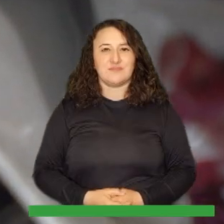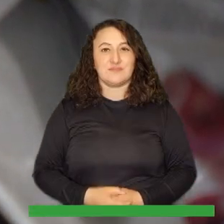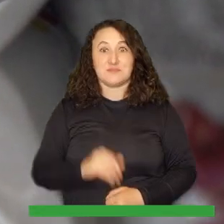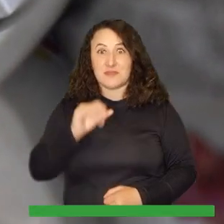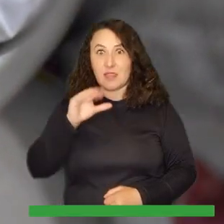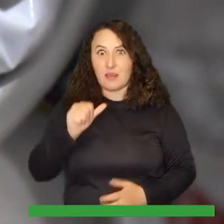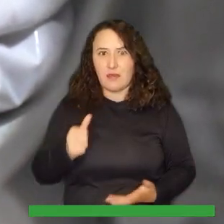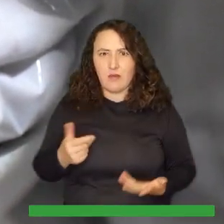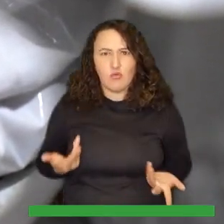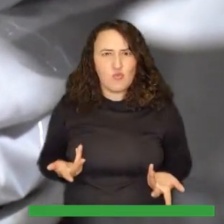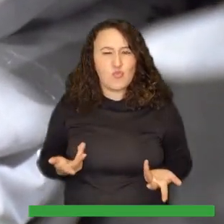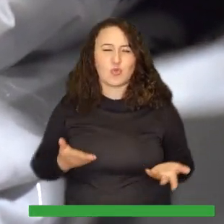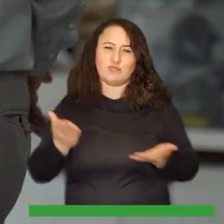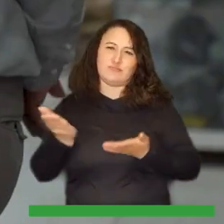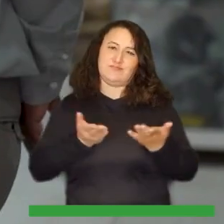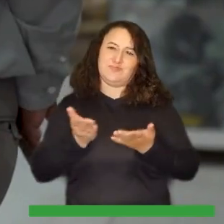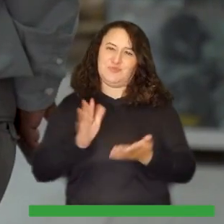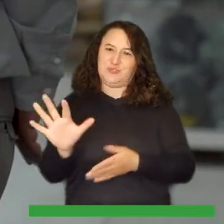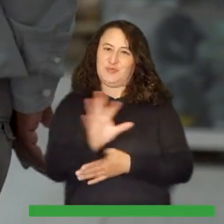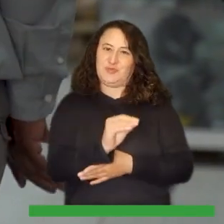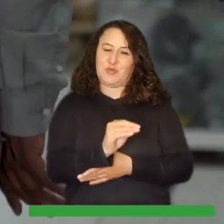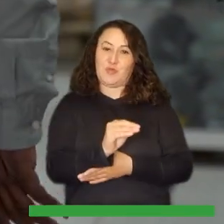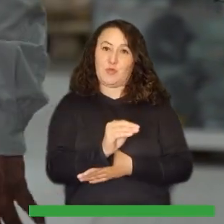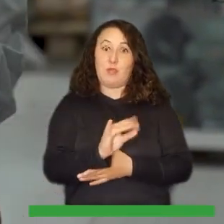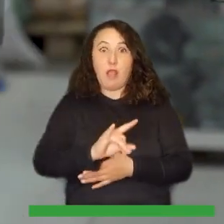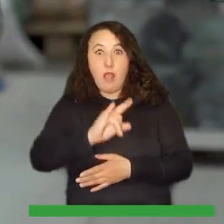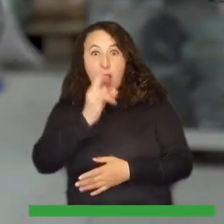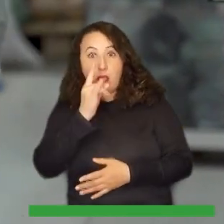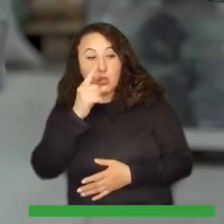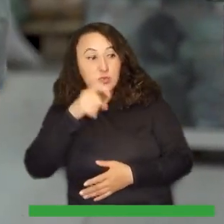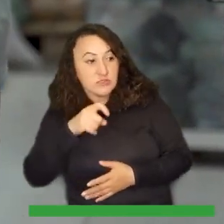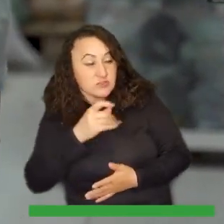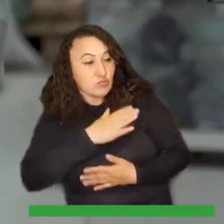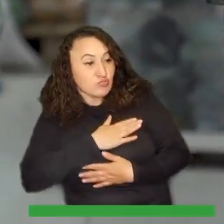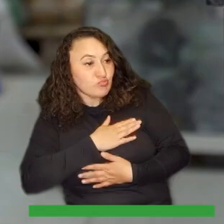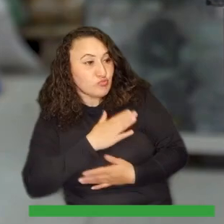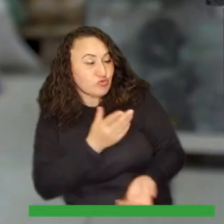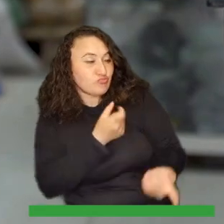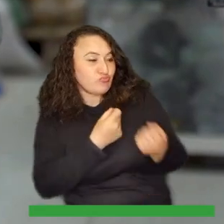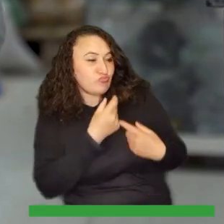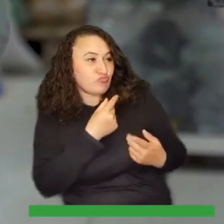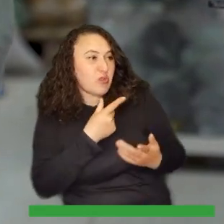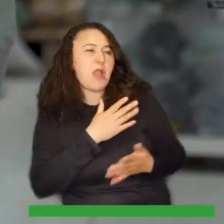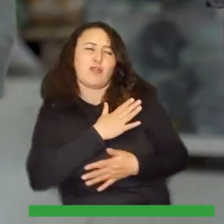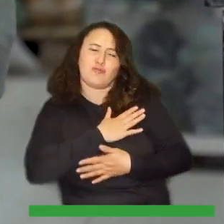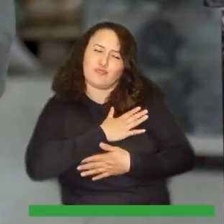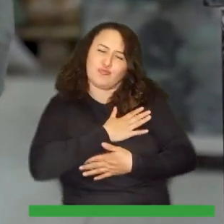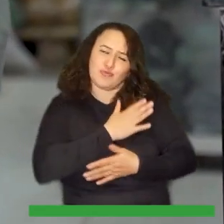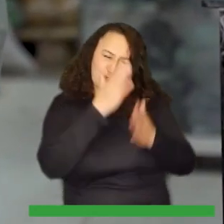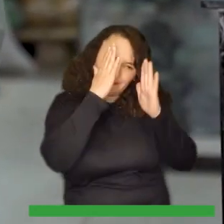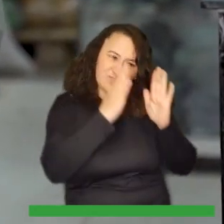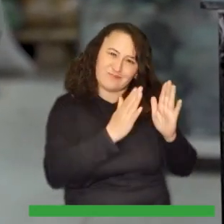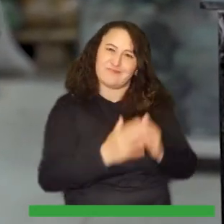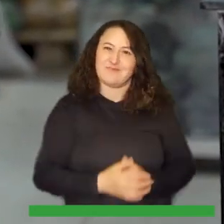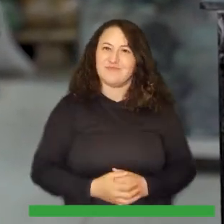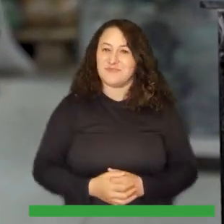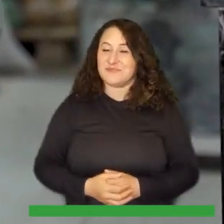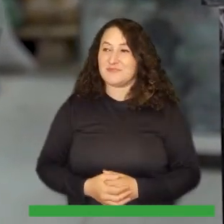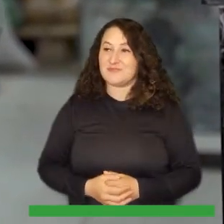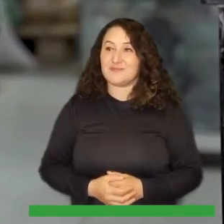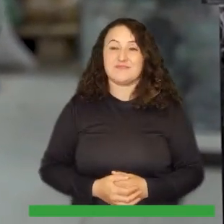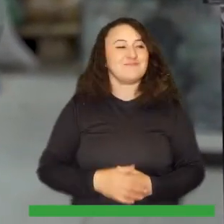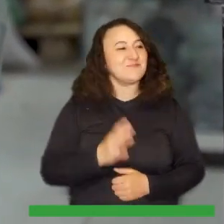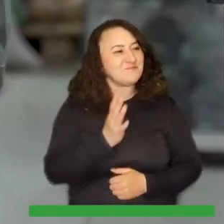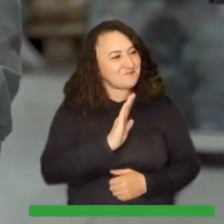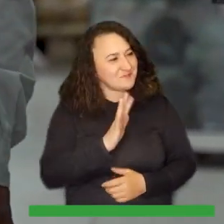El ICA está para servirles y en cualquier inconveniente que ustedes tengan, cualquier consulta, ahí estamos nosotros para atenderlos. Entonces,